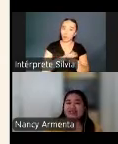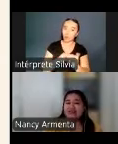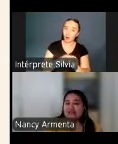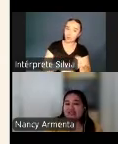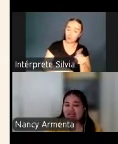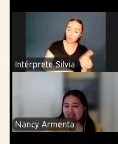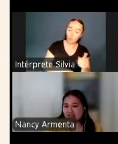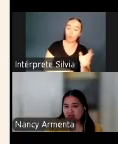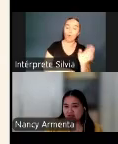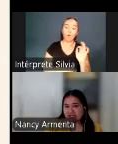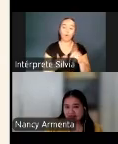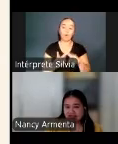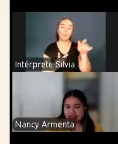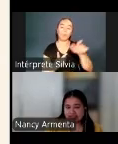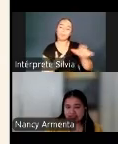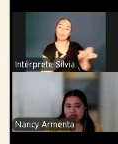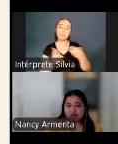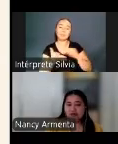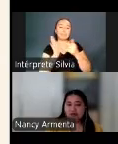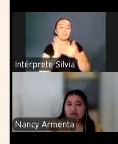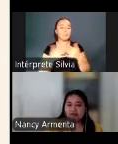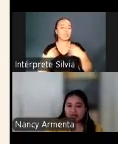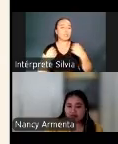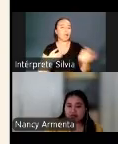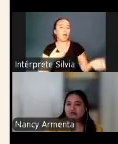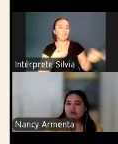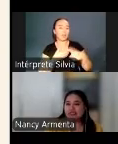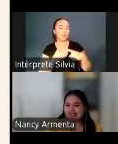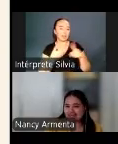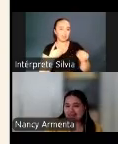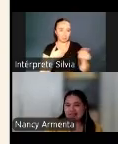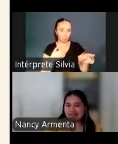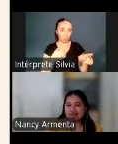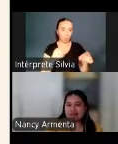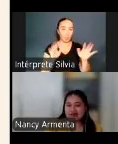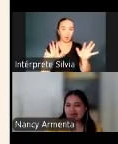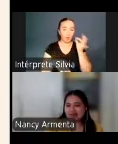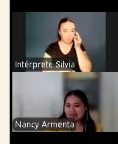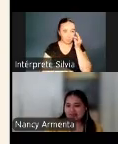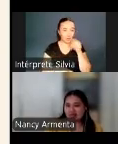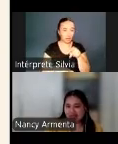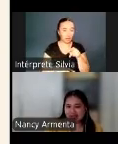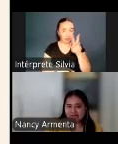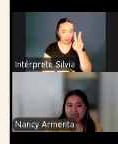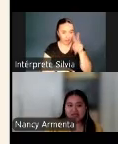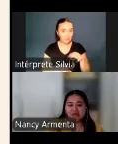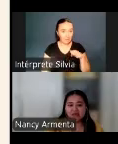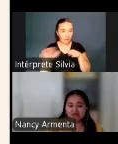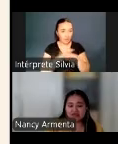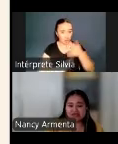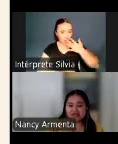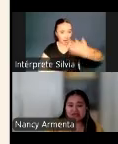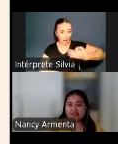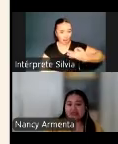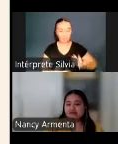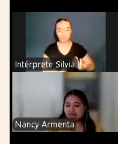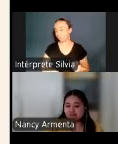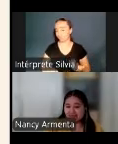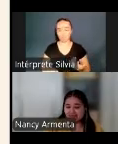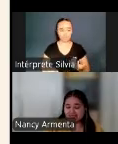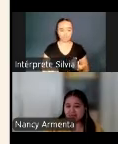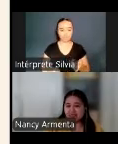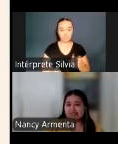o están afiliadas a los sistemas sanitarios. Pero eso no necesariamente implica un acceso real. Muchas veces